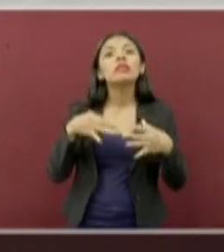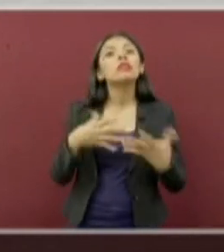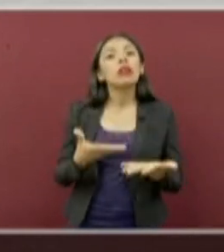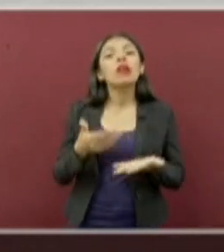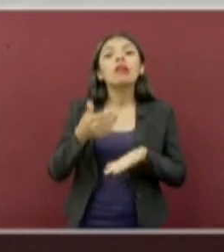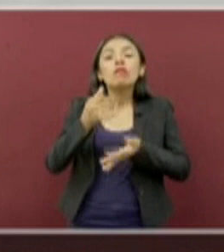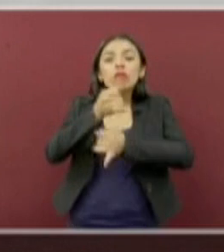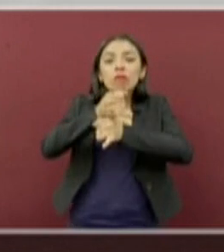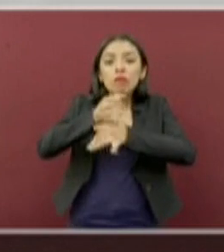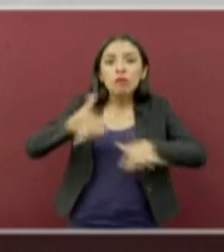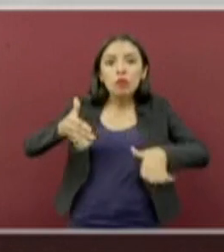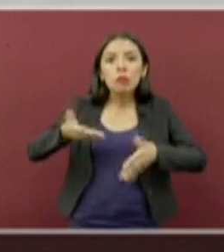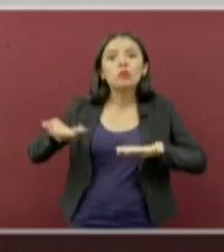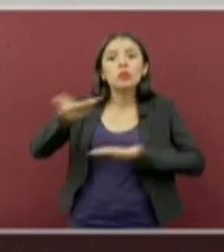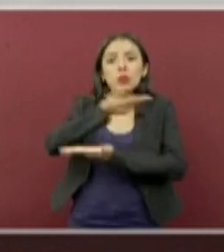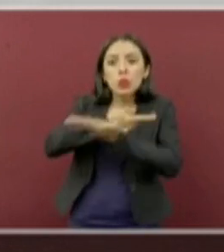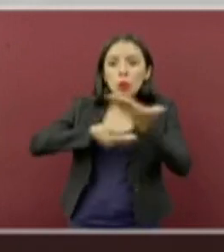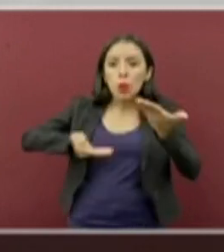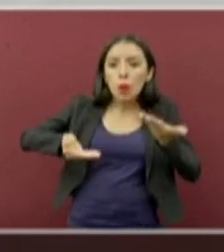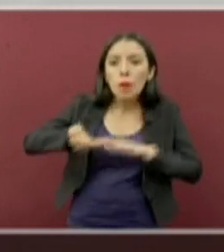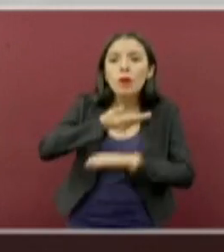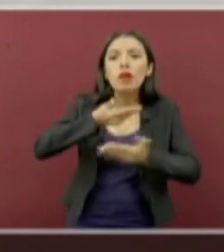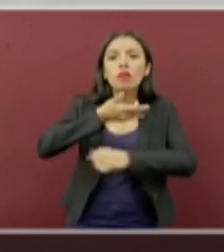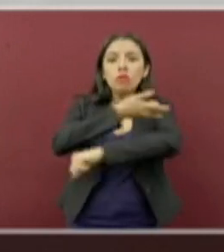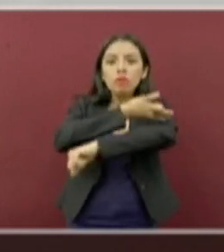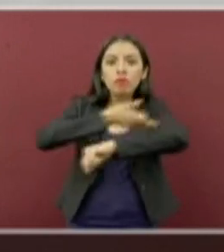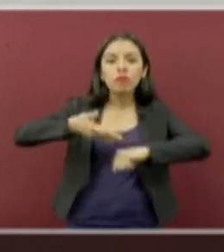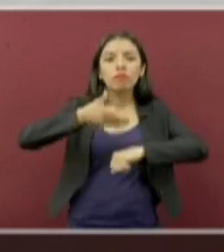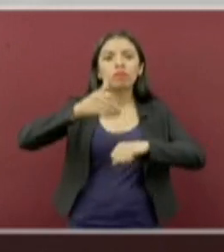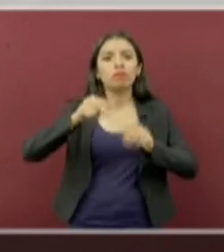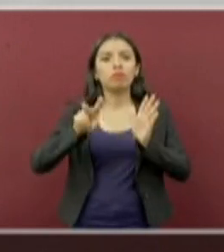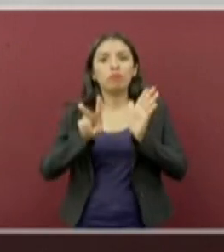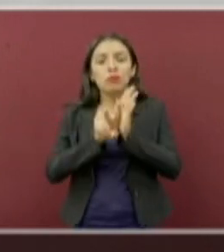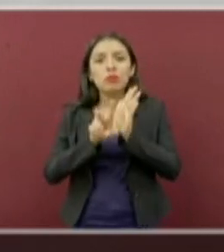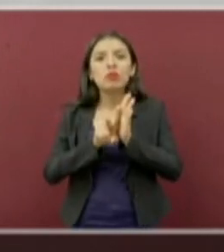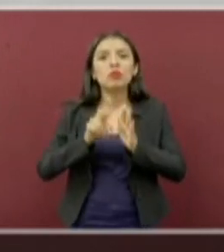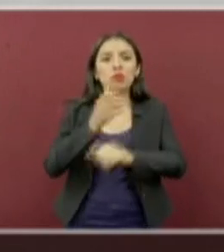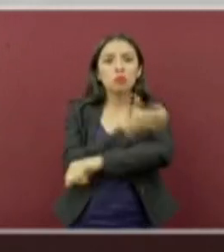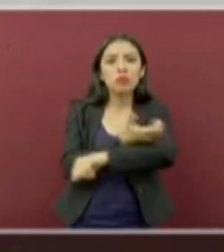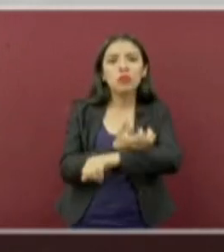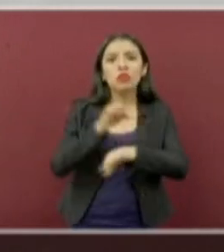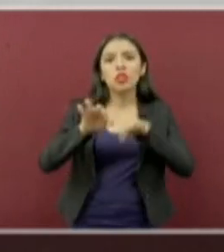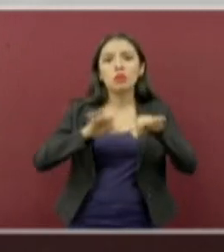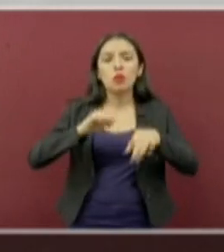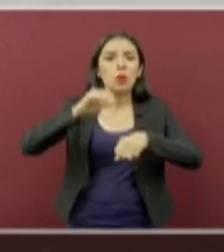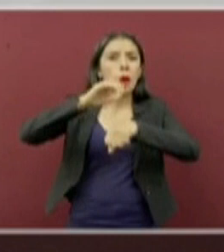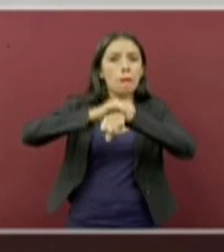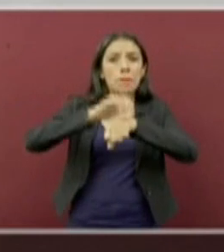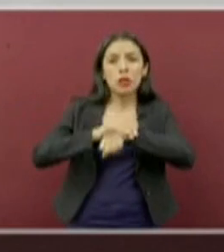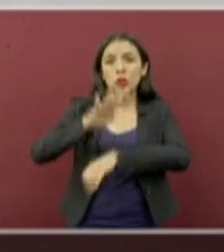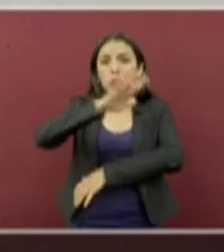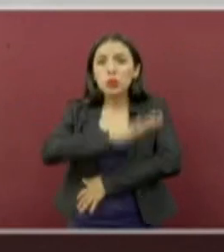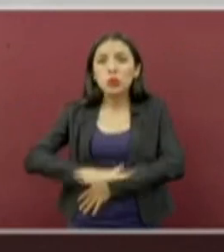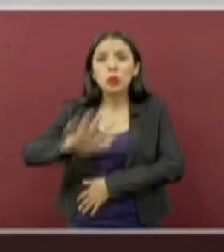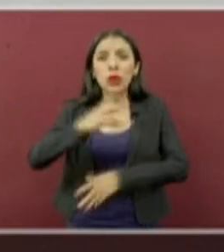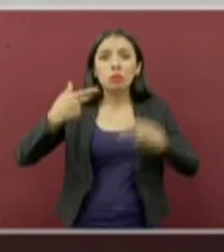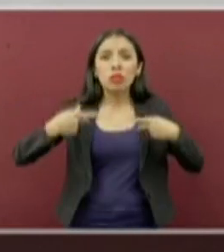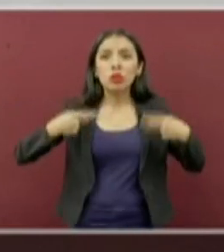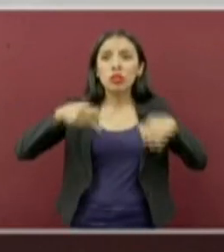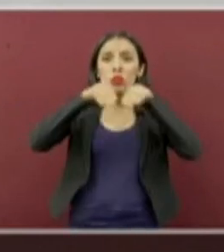esta información con familiares, vecinos, compañeros de trabajo y amigos. Tomen